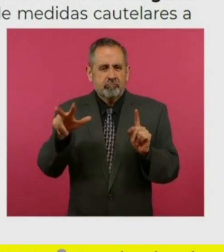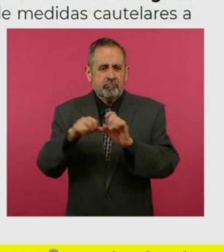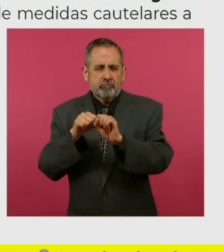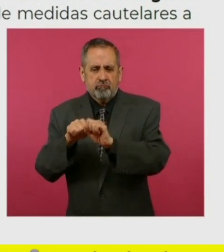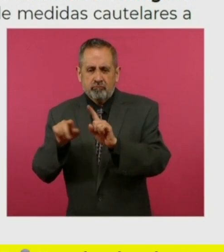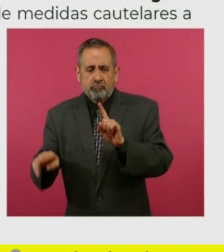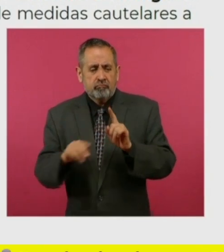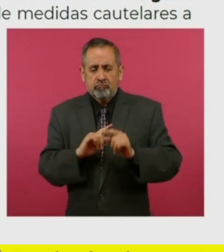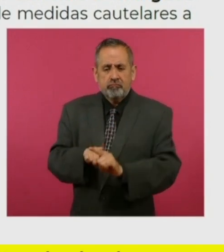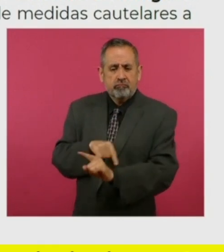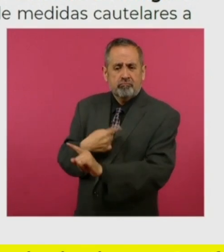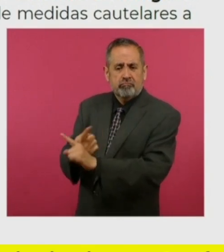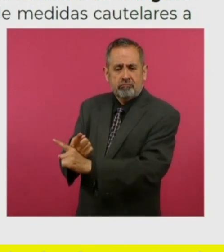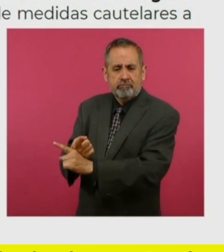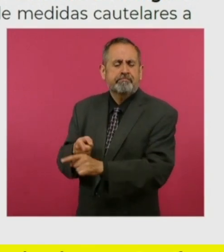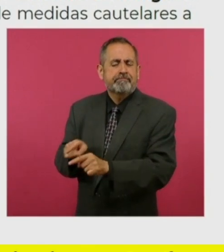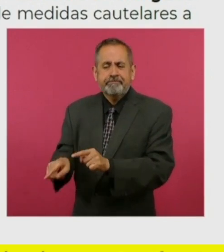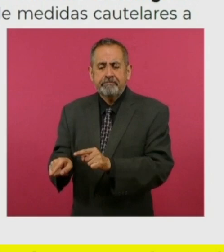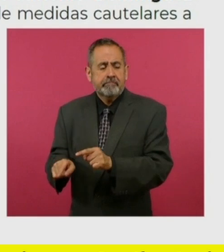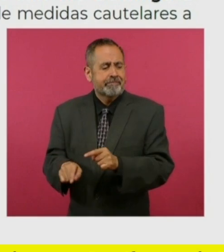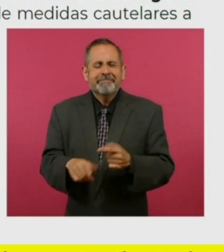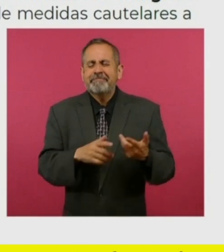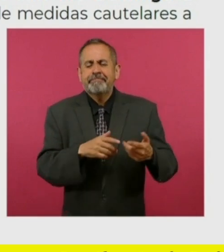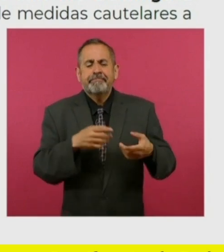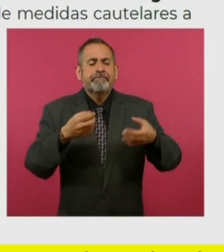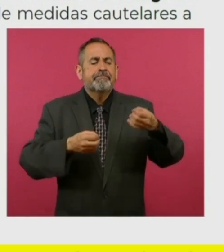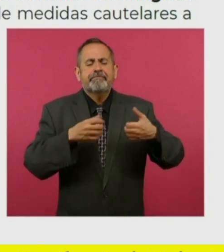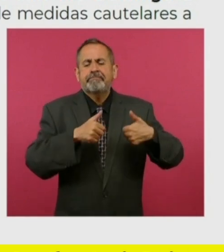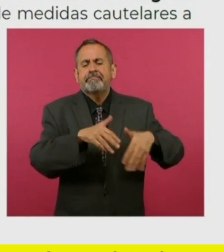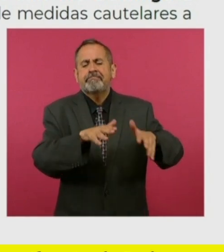edad en aquila